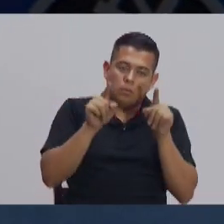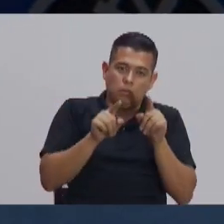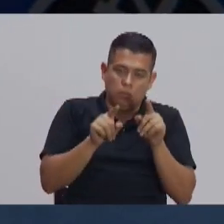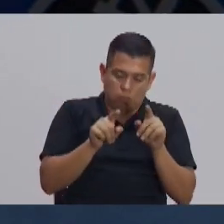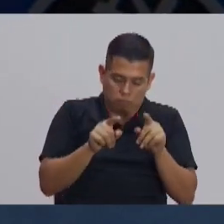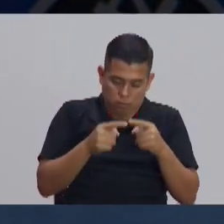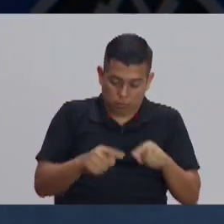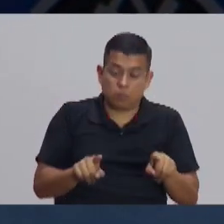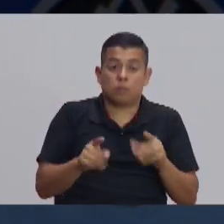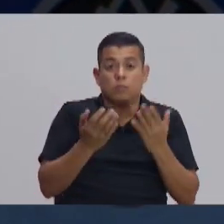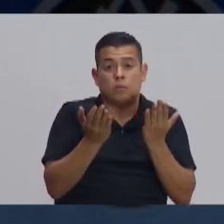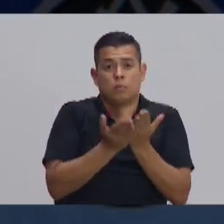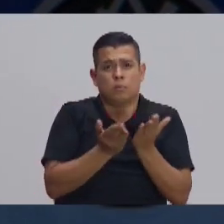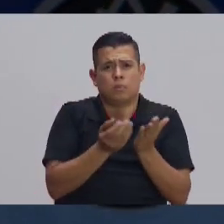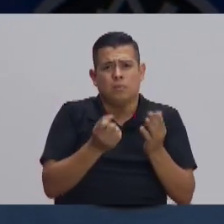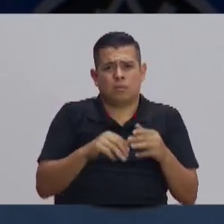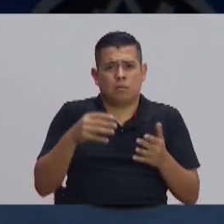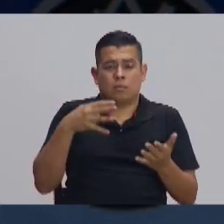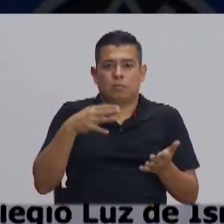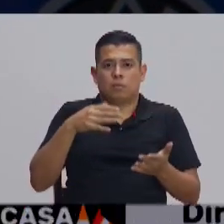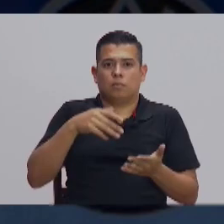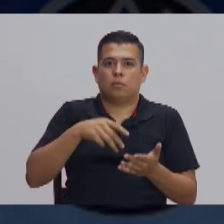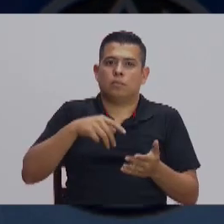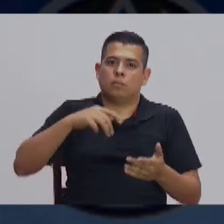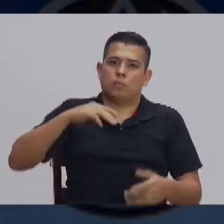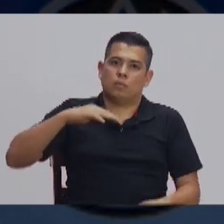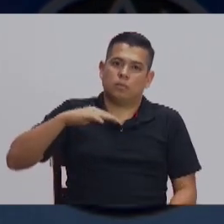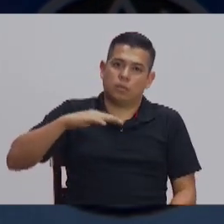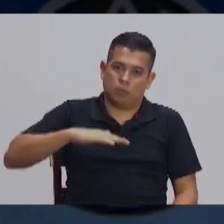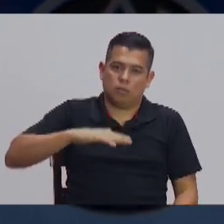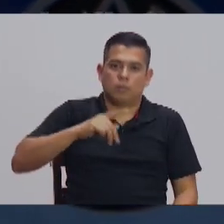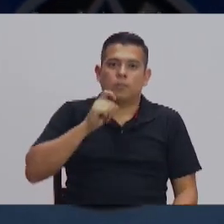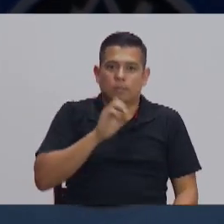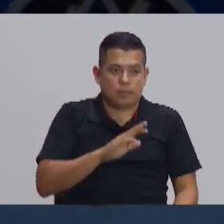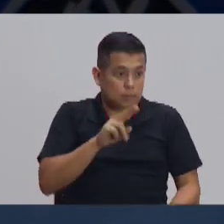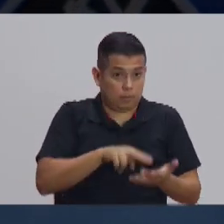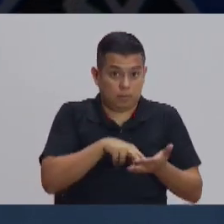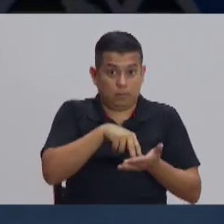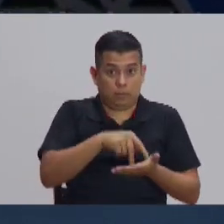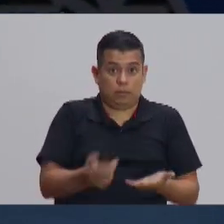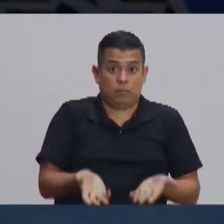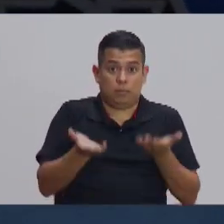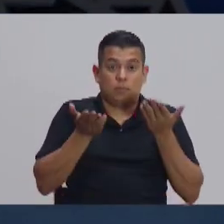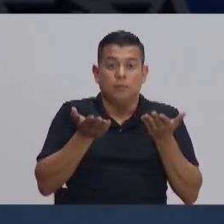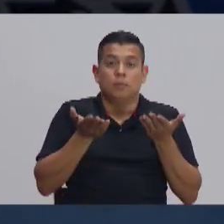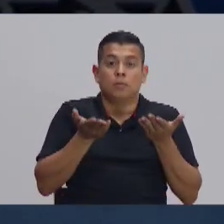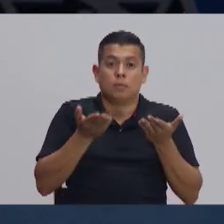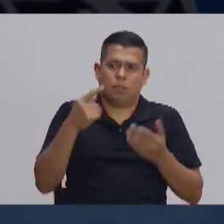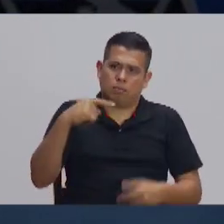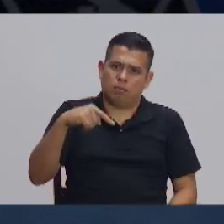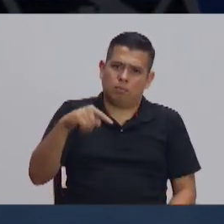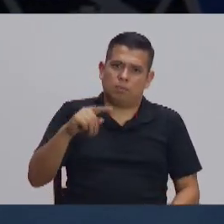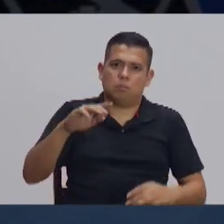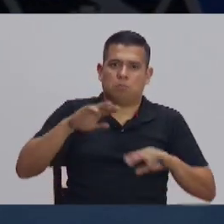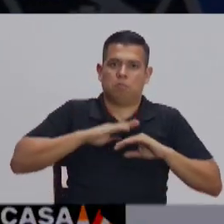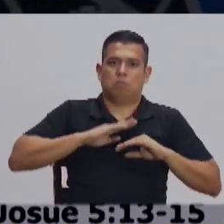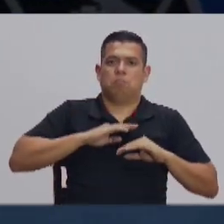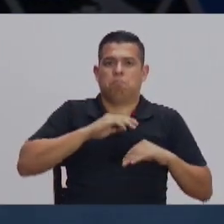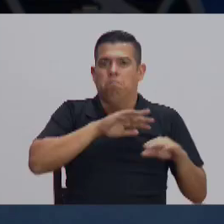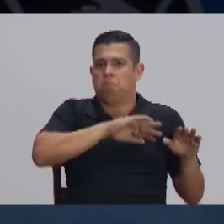palabra clave para nosotros iglesia en esta tarde es levántate sal de tu